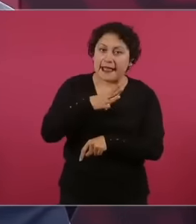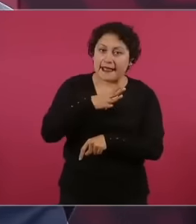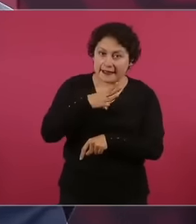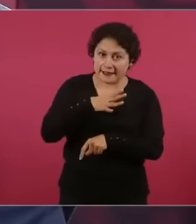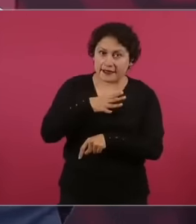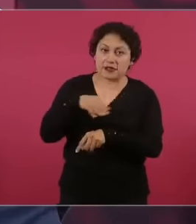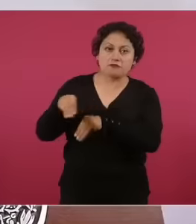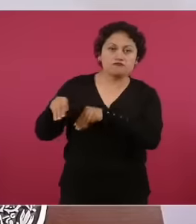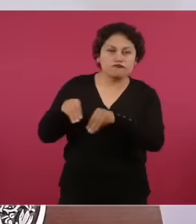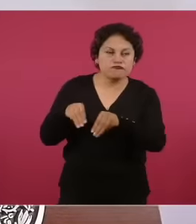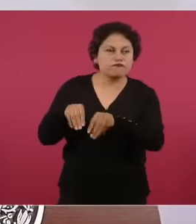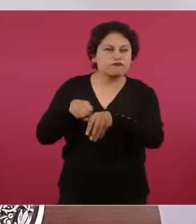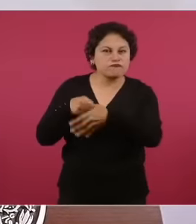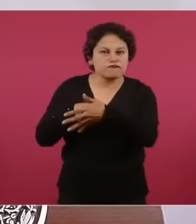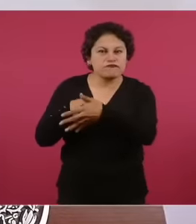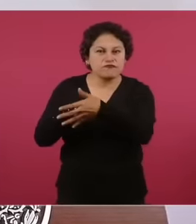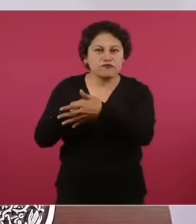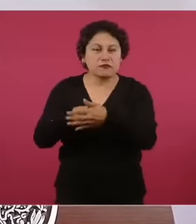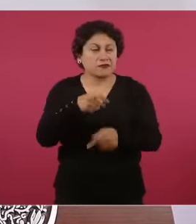por los medios